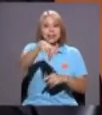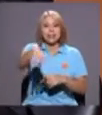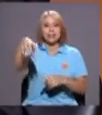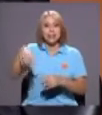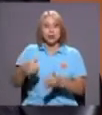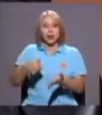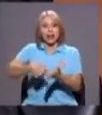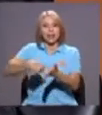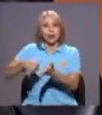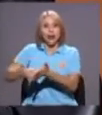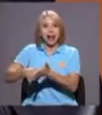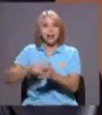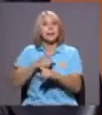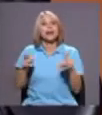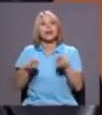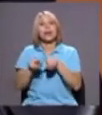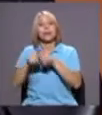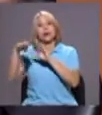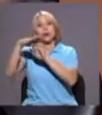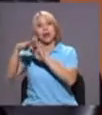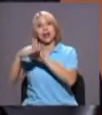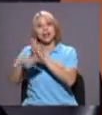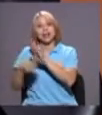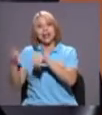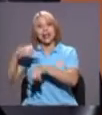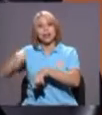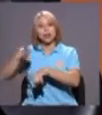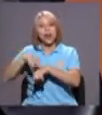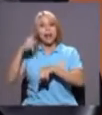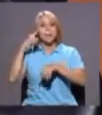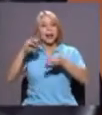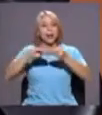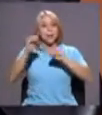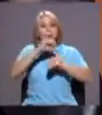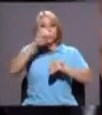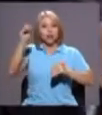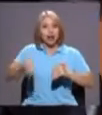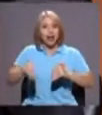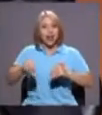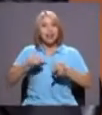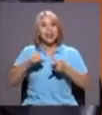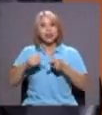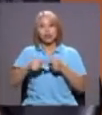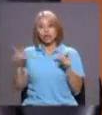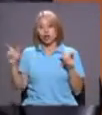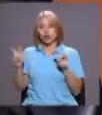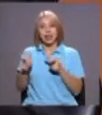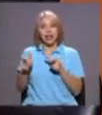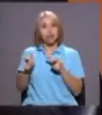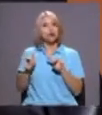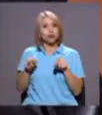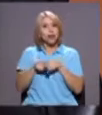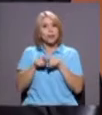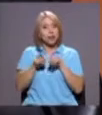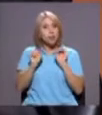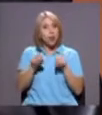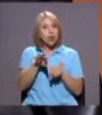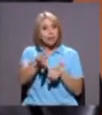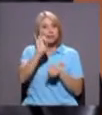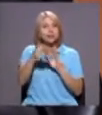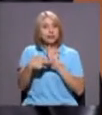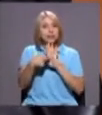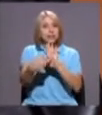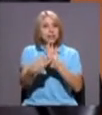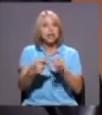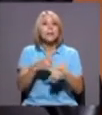lista nacional para garantizar la proporcionalidad, y entonces que los pequeños no queden por fuera de la representación, pero que al fin y al cabo en